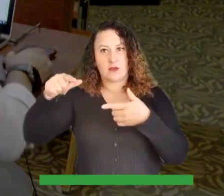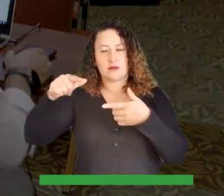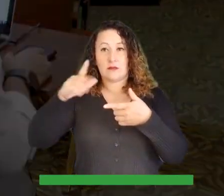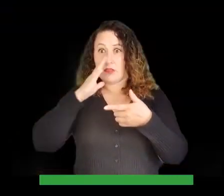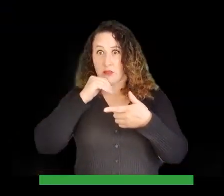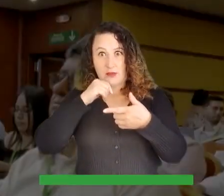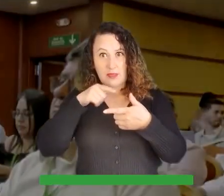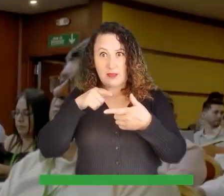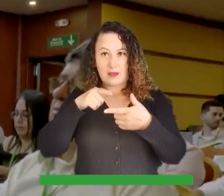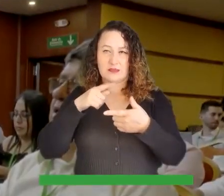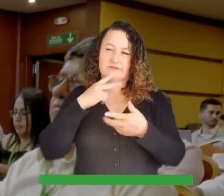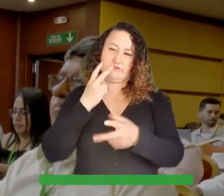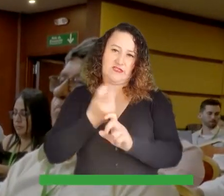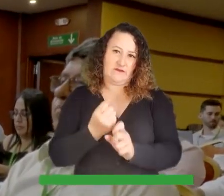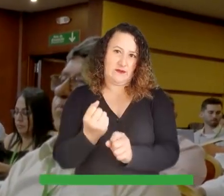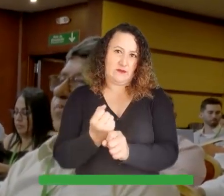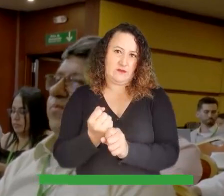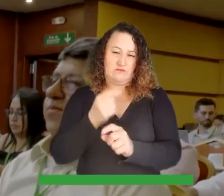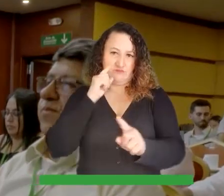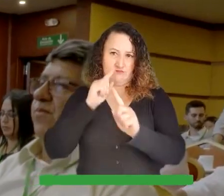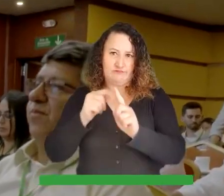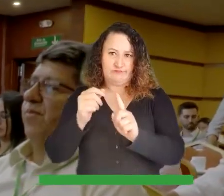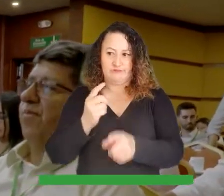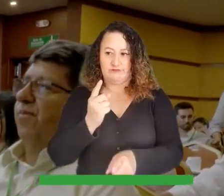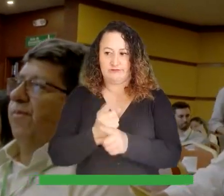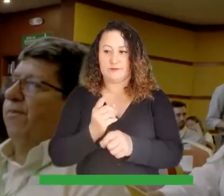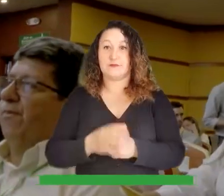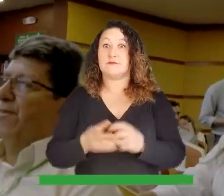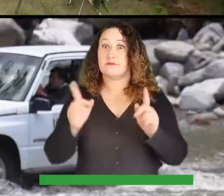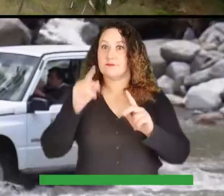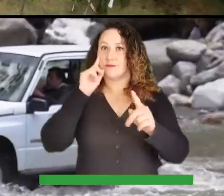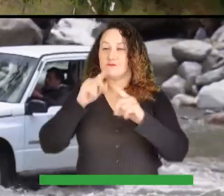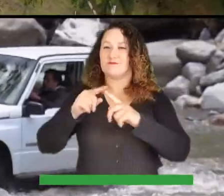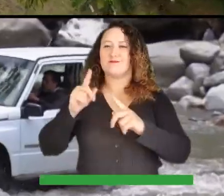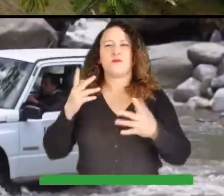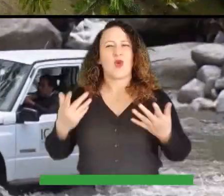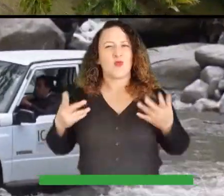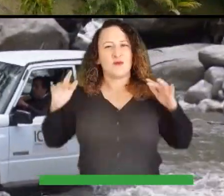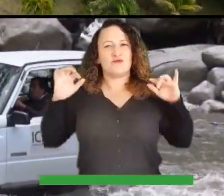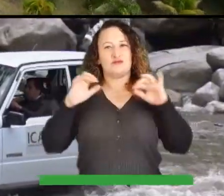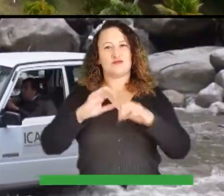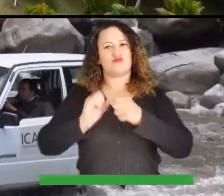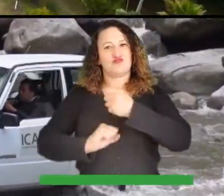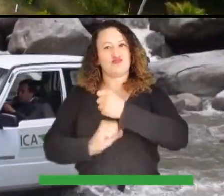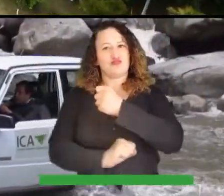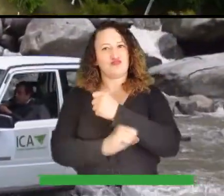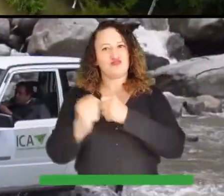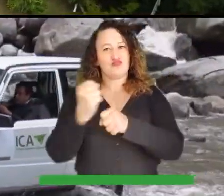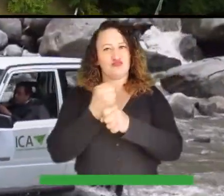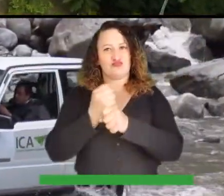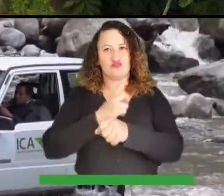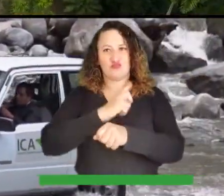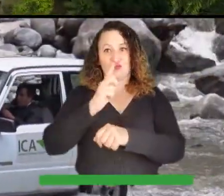la tarea. El encuentro estuvo también orientado a fortalecer el liderazgo del ICA en las regiones. Ustedes